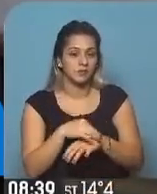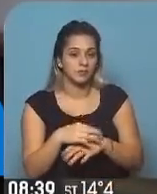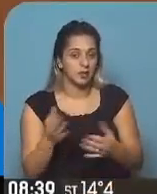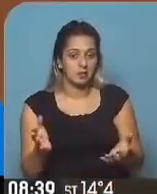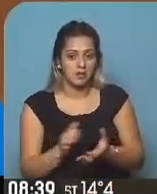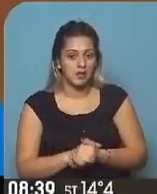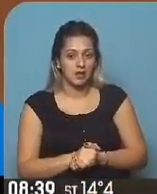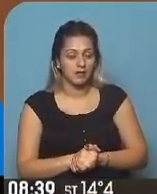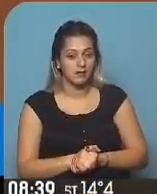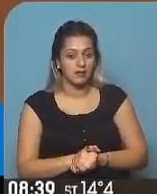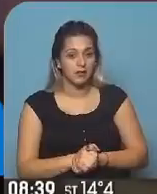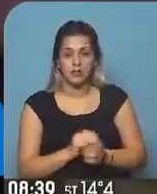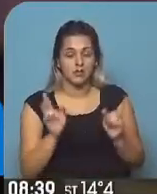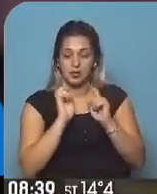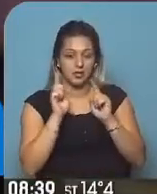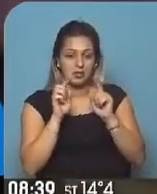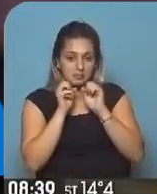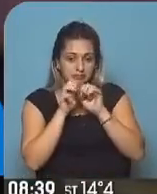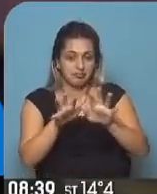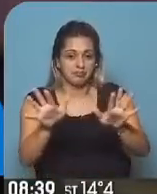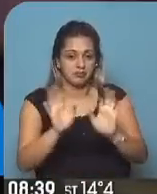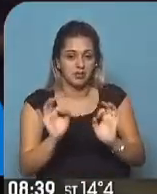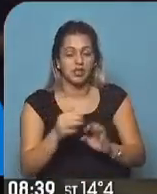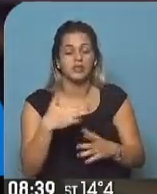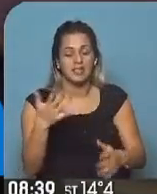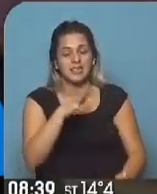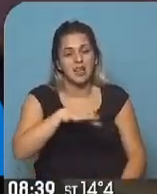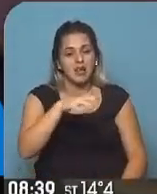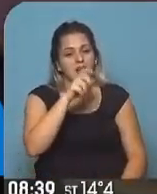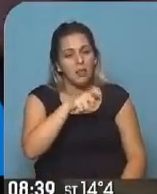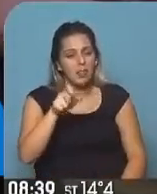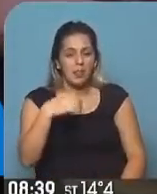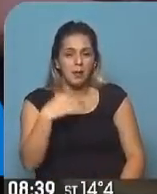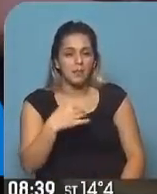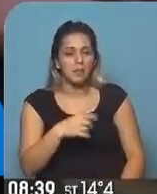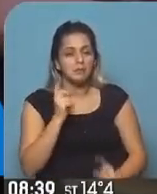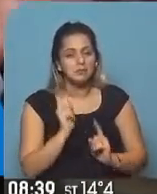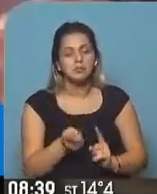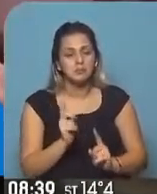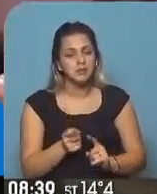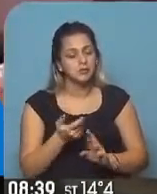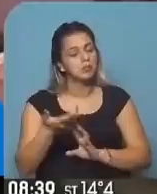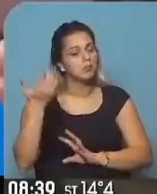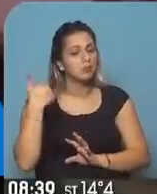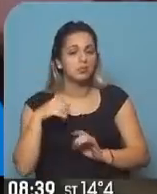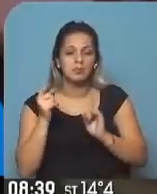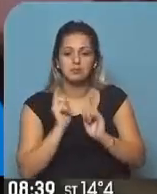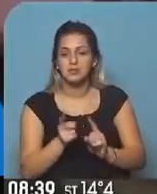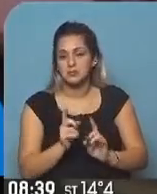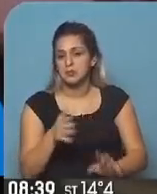O sea, ha trascendido. Y no ha trascendido. O sea, la población se tiene que estar comportando como antes de